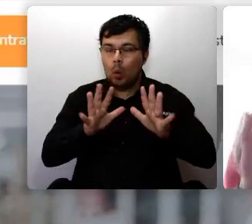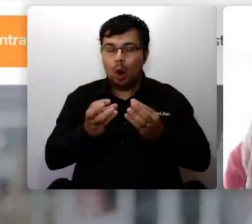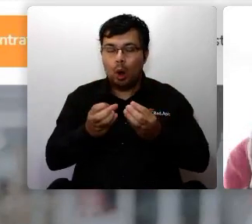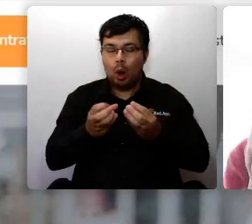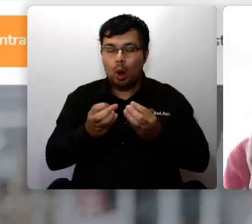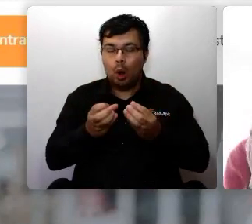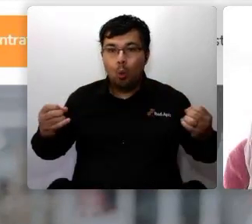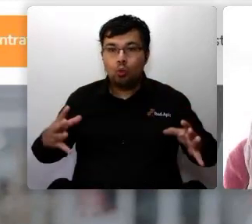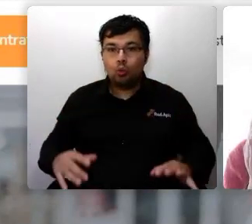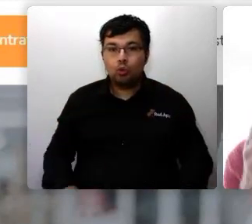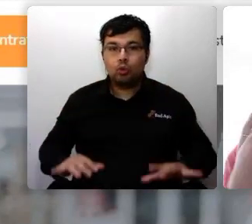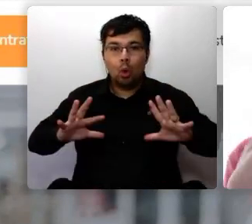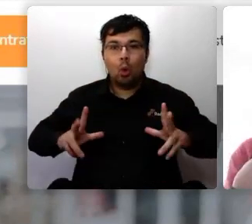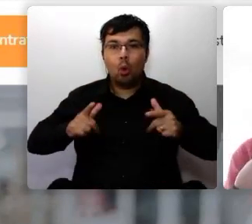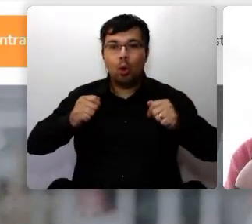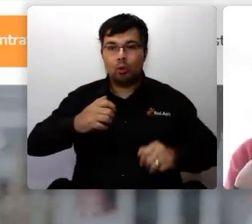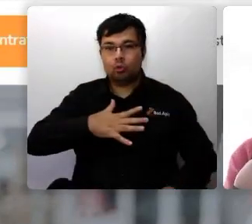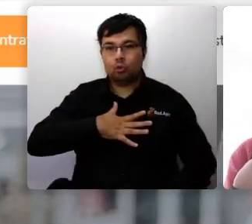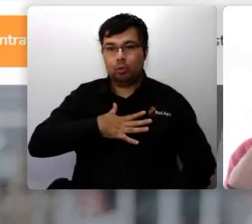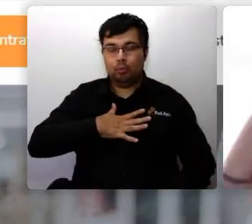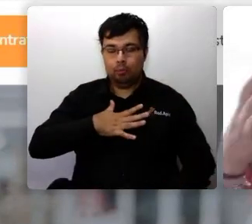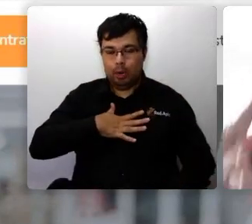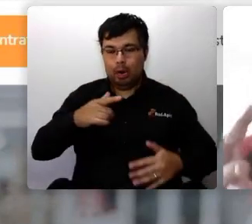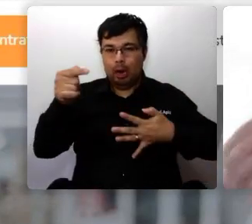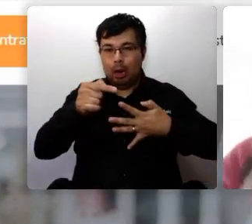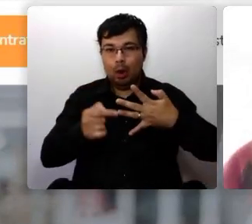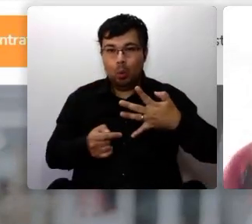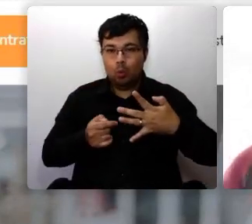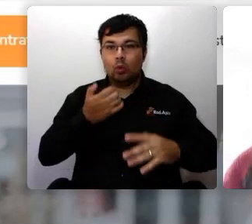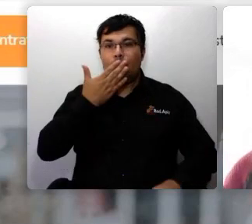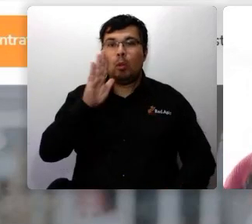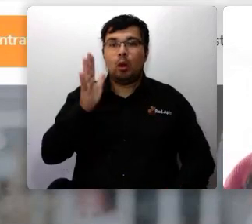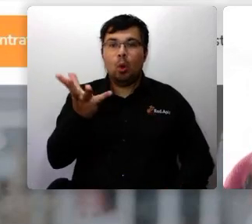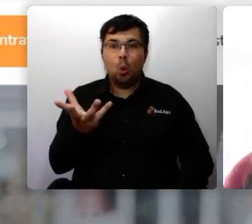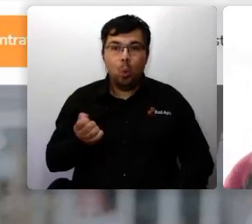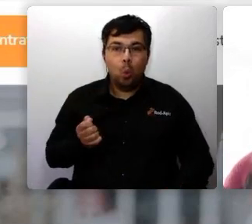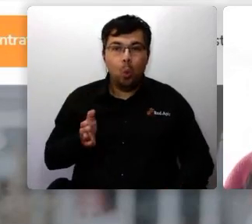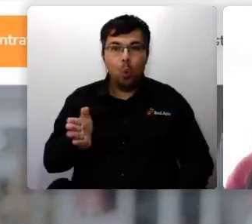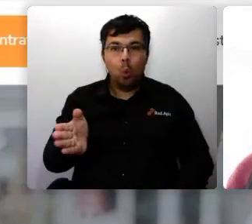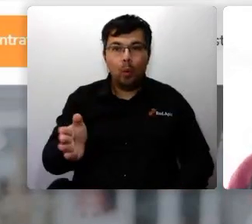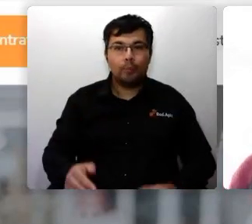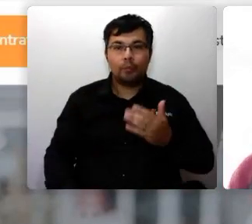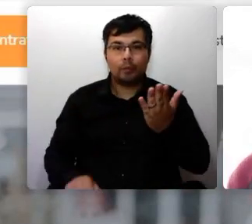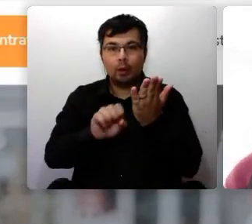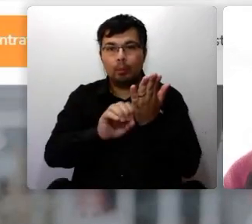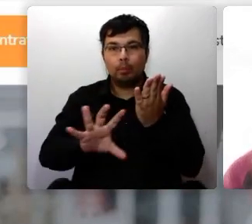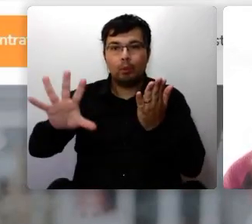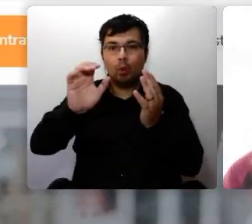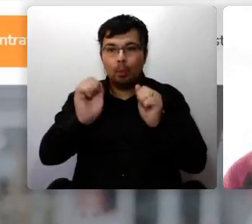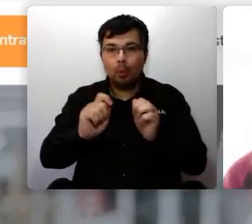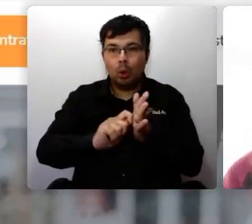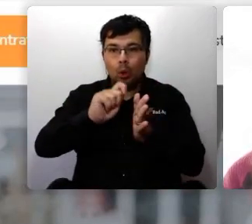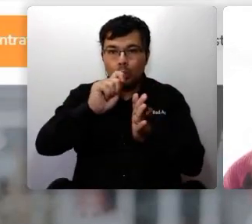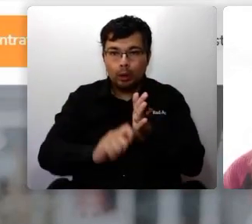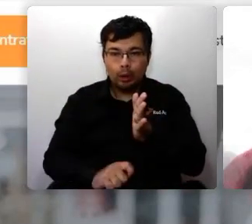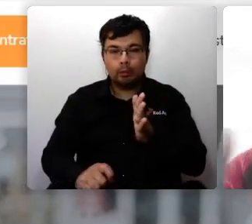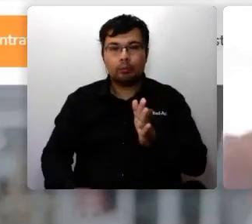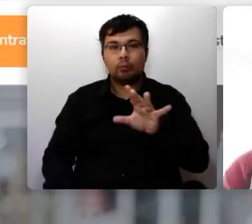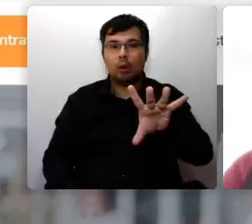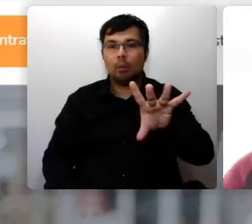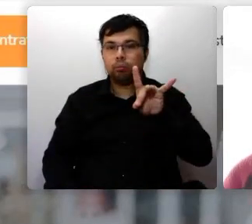manera, optimizo mi recurso en vez de contratarlo yo directamente. En esta plataforma puedo adquirir ese talento